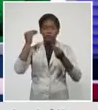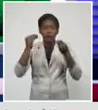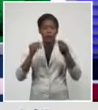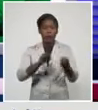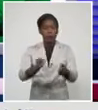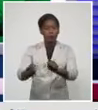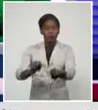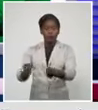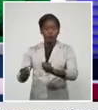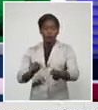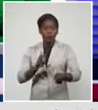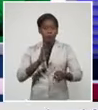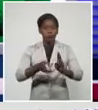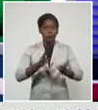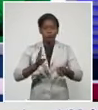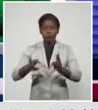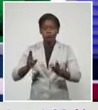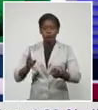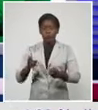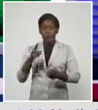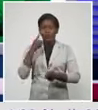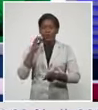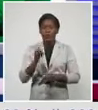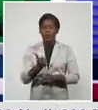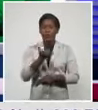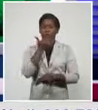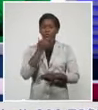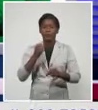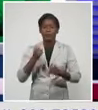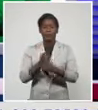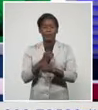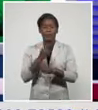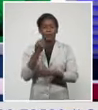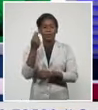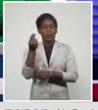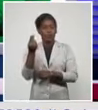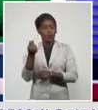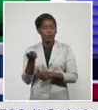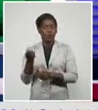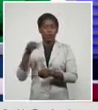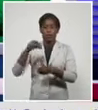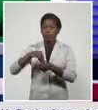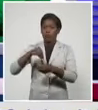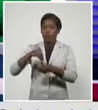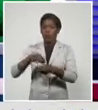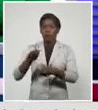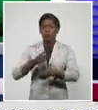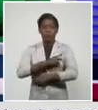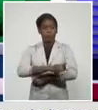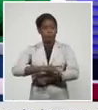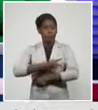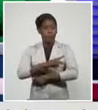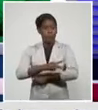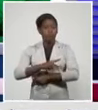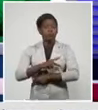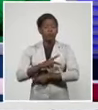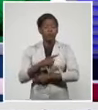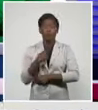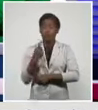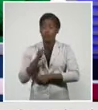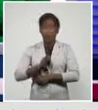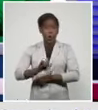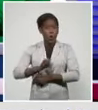año afectando la economía, la estabilidad de los países y nosotros no excluidos de esto, porque